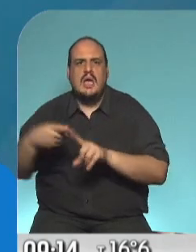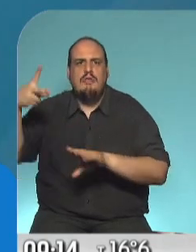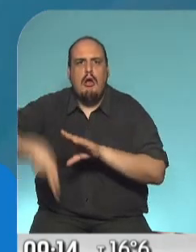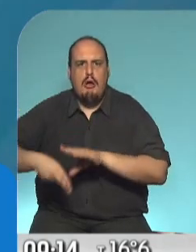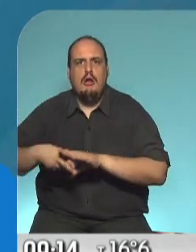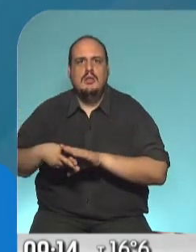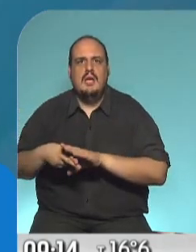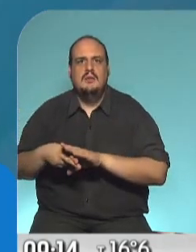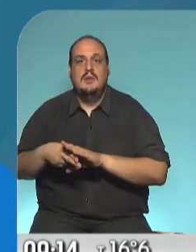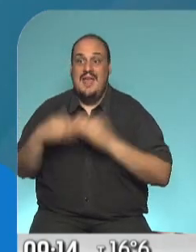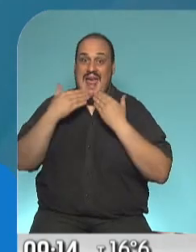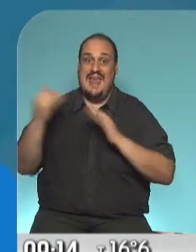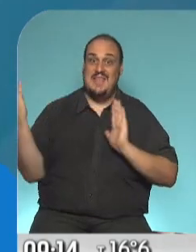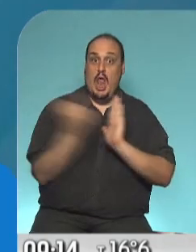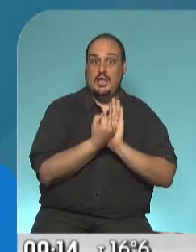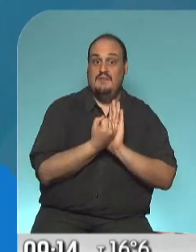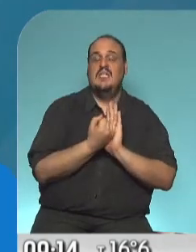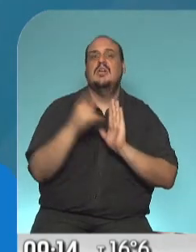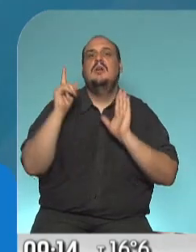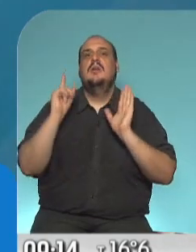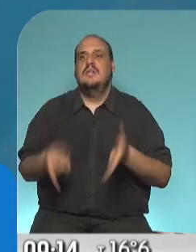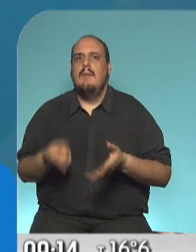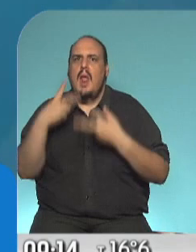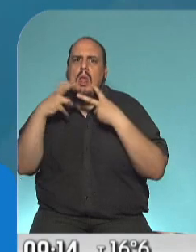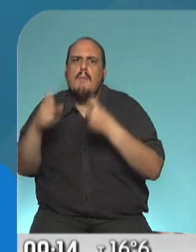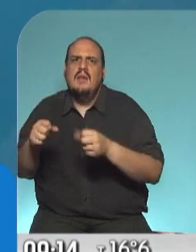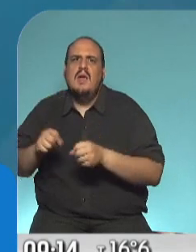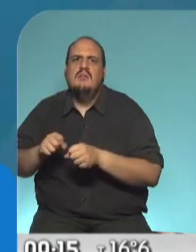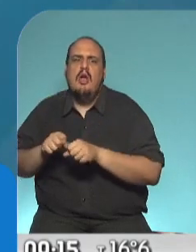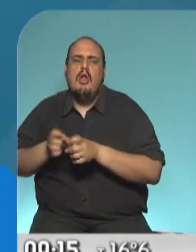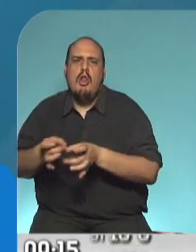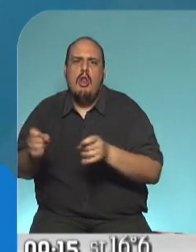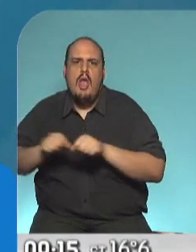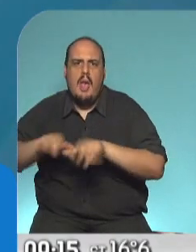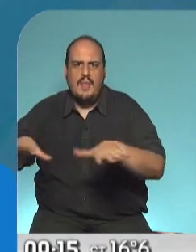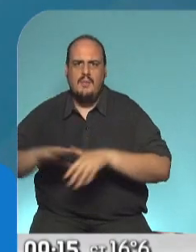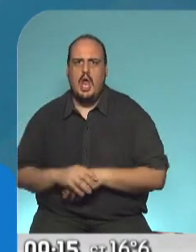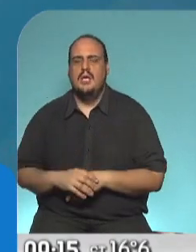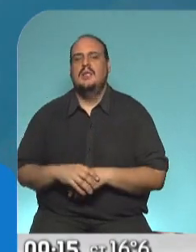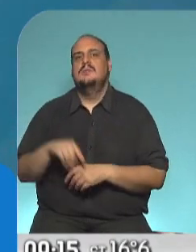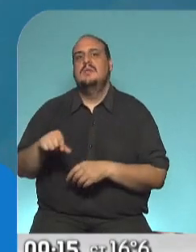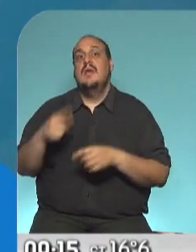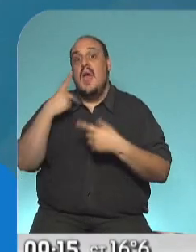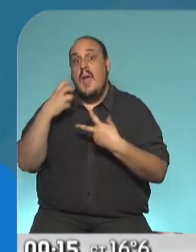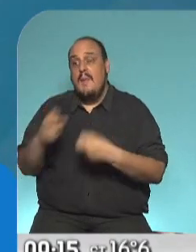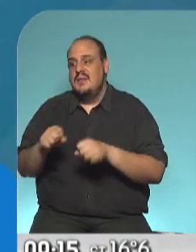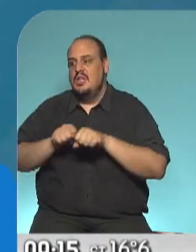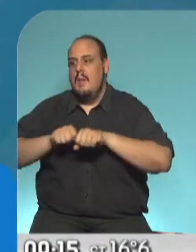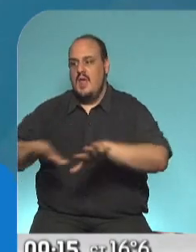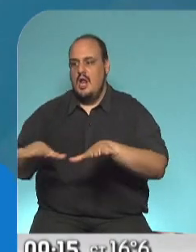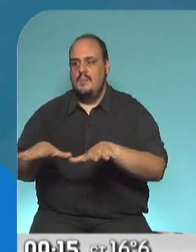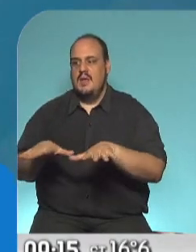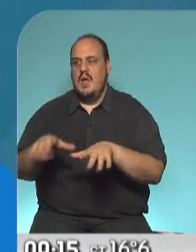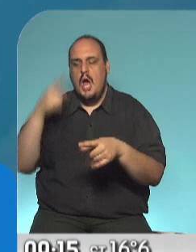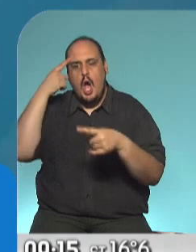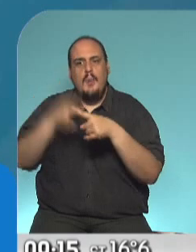notificación pero además empiezan investigaciones epidemiológicas estas investigaciones epidemiológicas lo que lo que lleva es a